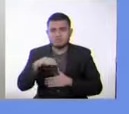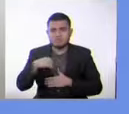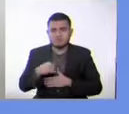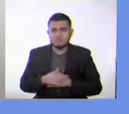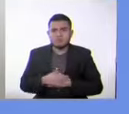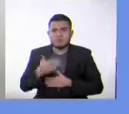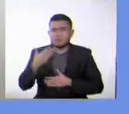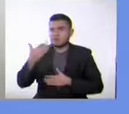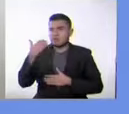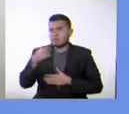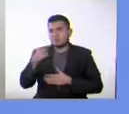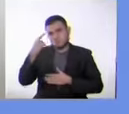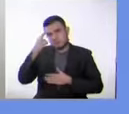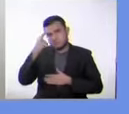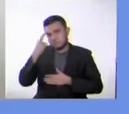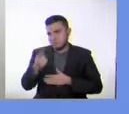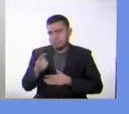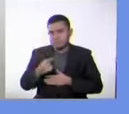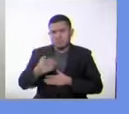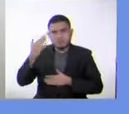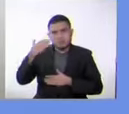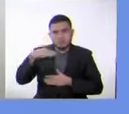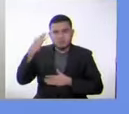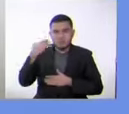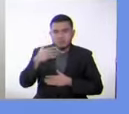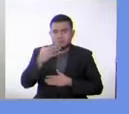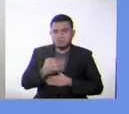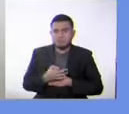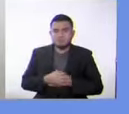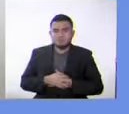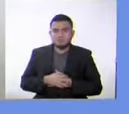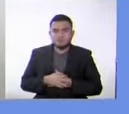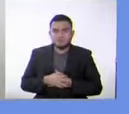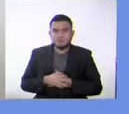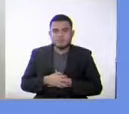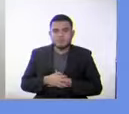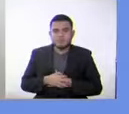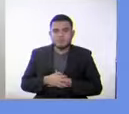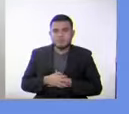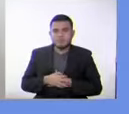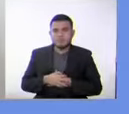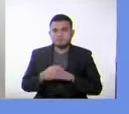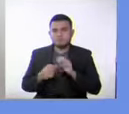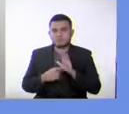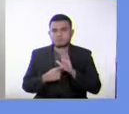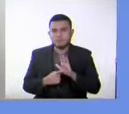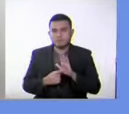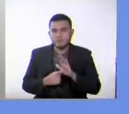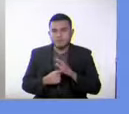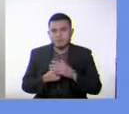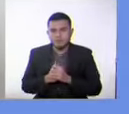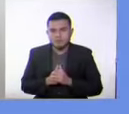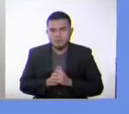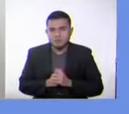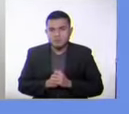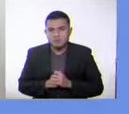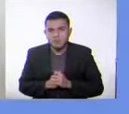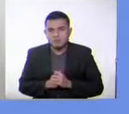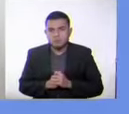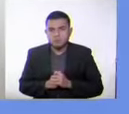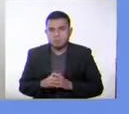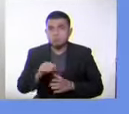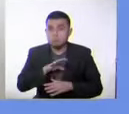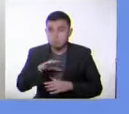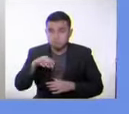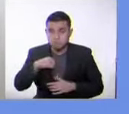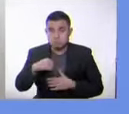antes podríamos considerar como tradicionales, que principalmente se reflejaban o se representaban por la familia